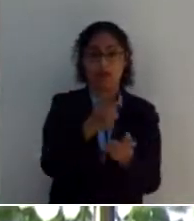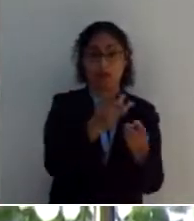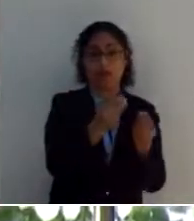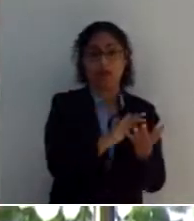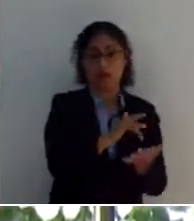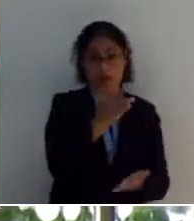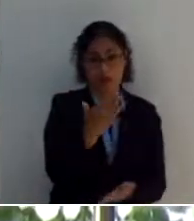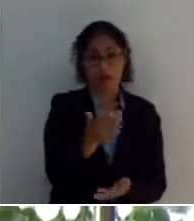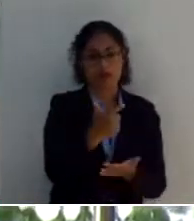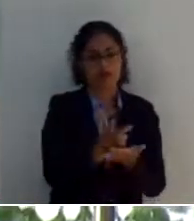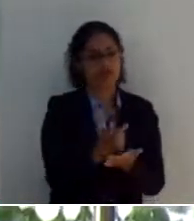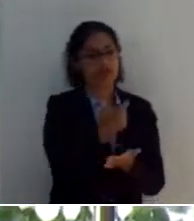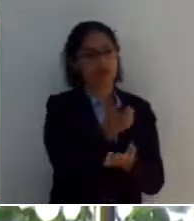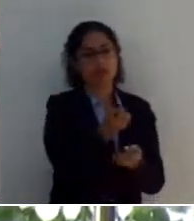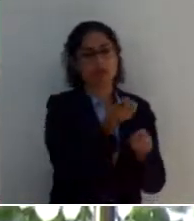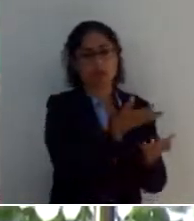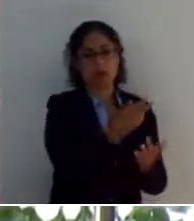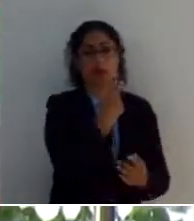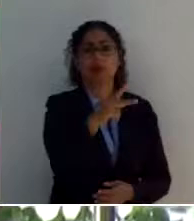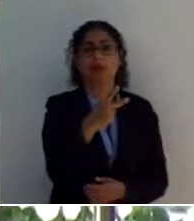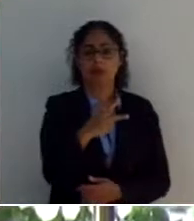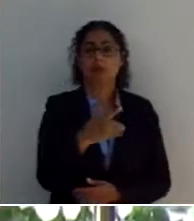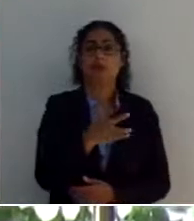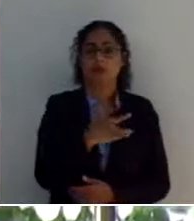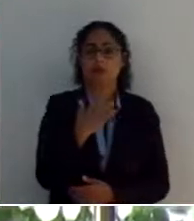de la policía,